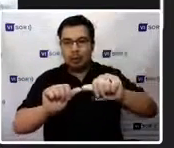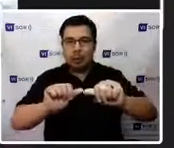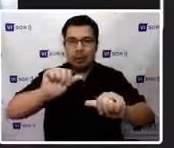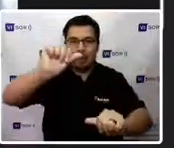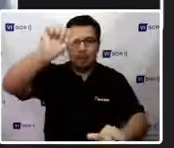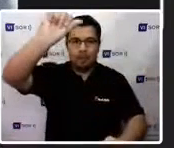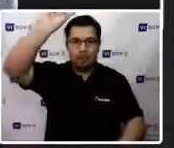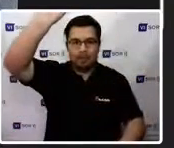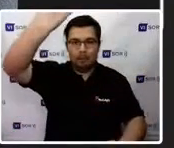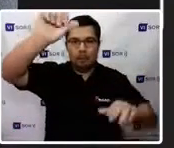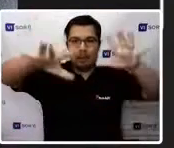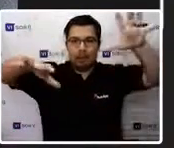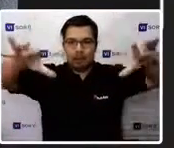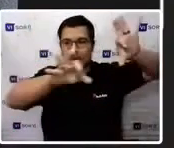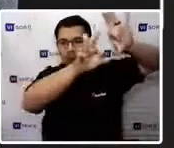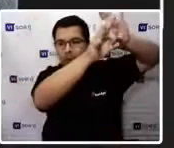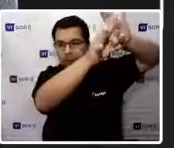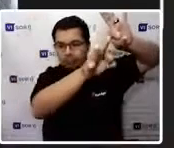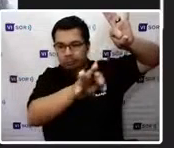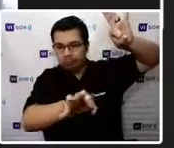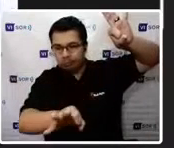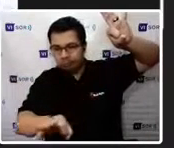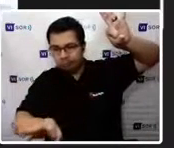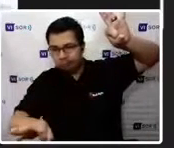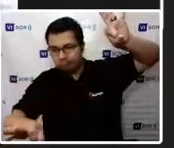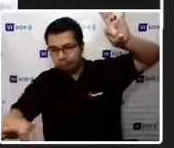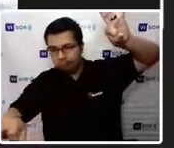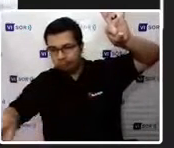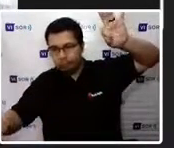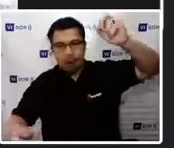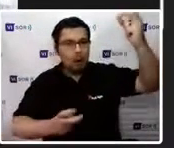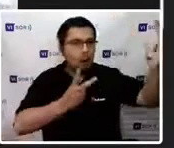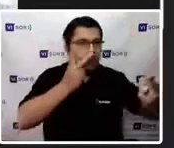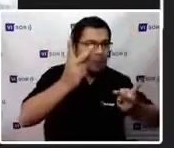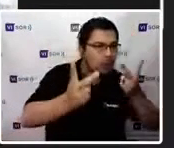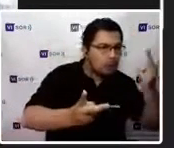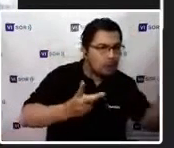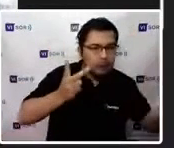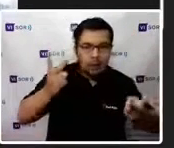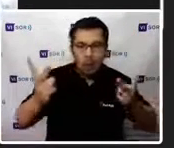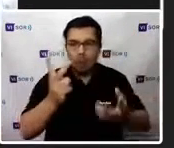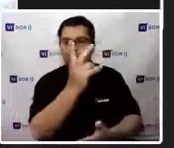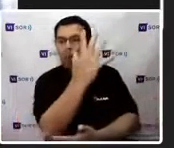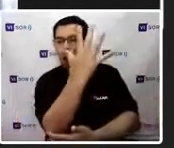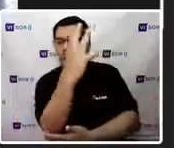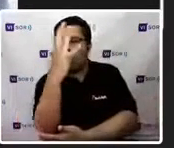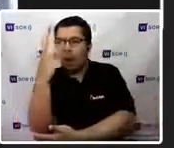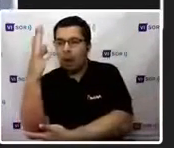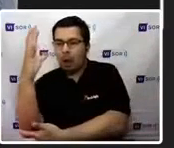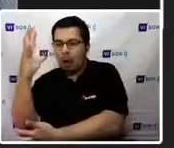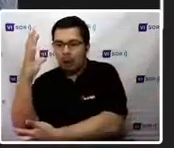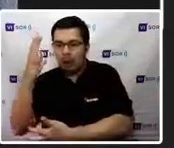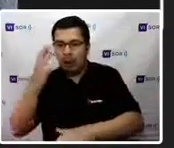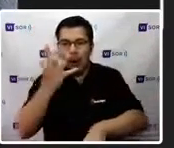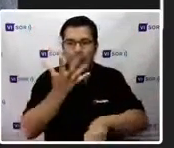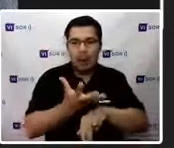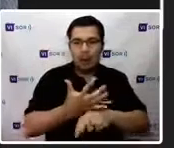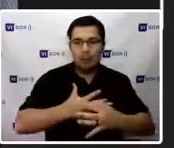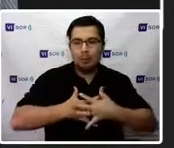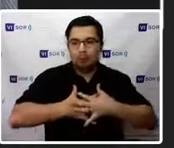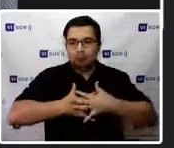cerro al otro. Entonces hay como una observación del bosque, digamos, hay como cierta adrenalina que le genera a los